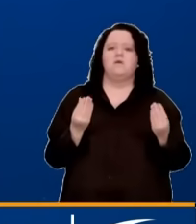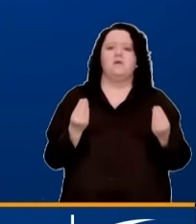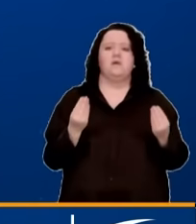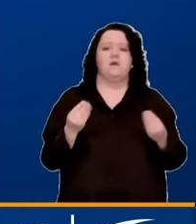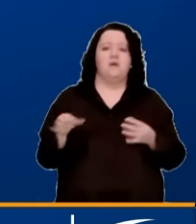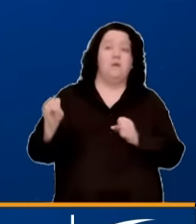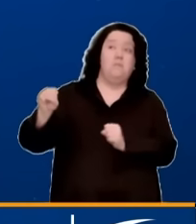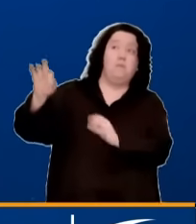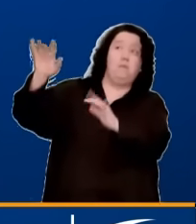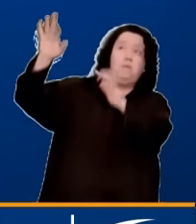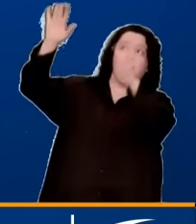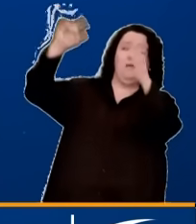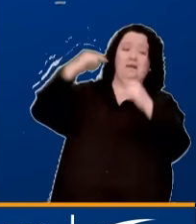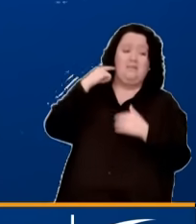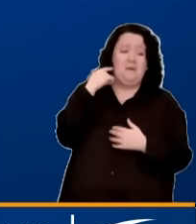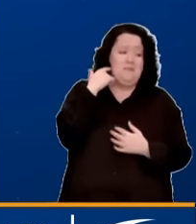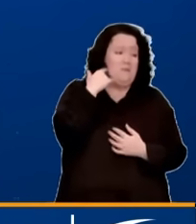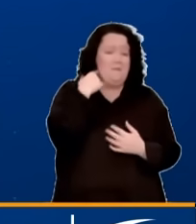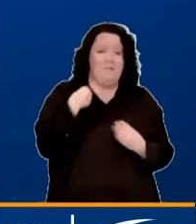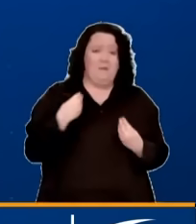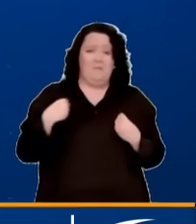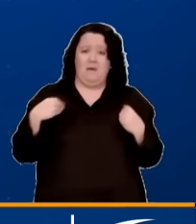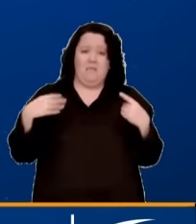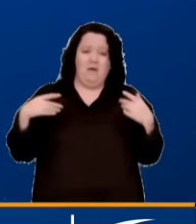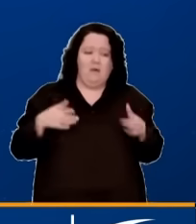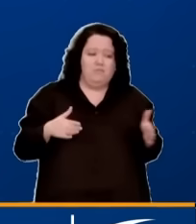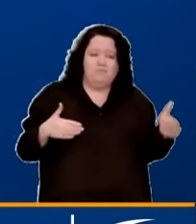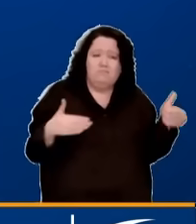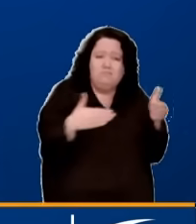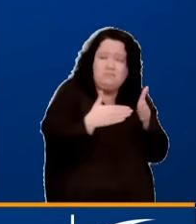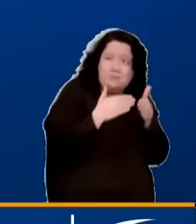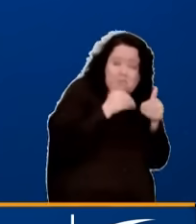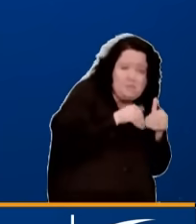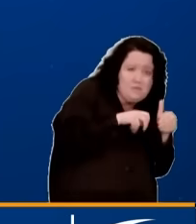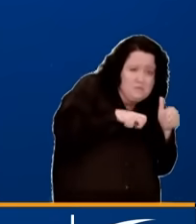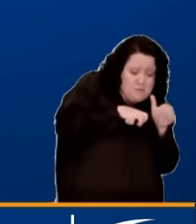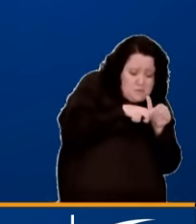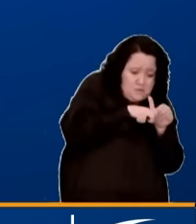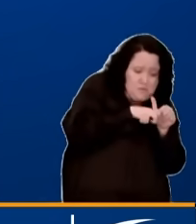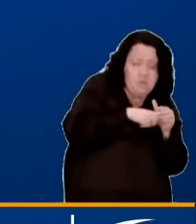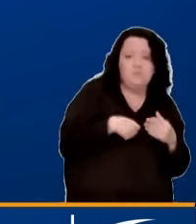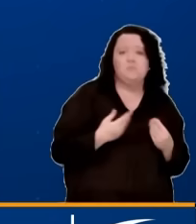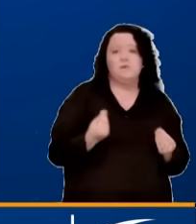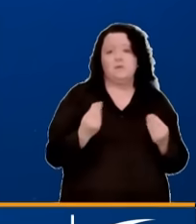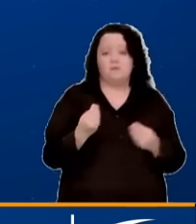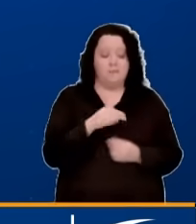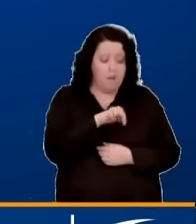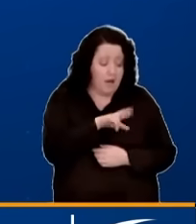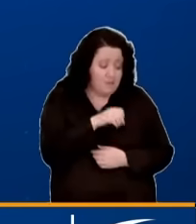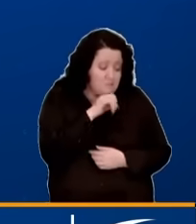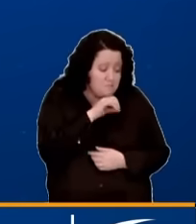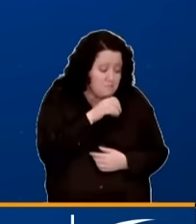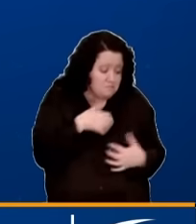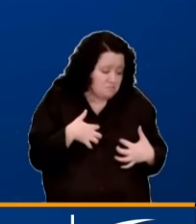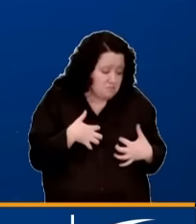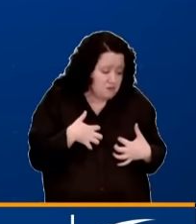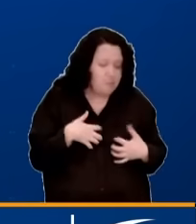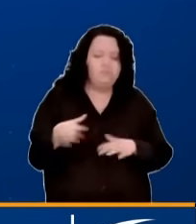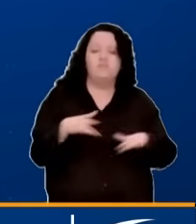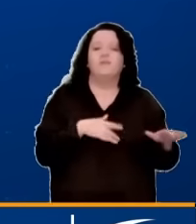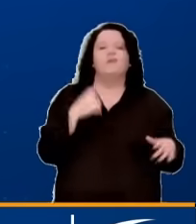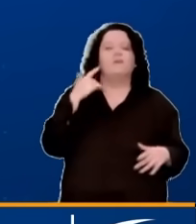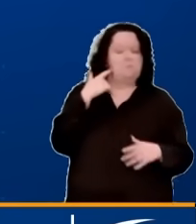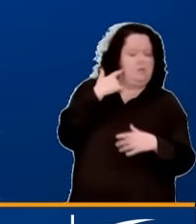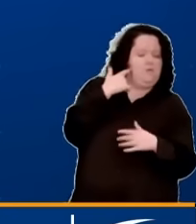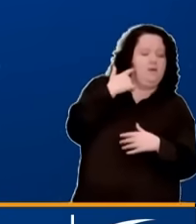toteando pólvora y viene y se esconde en los rincones. ¿Tiene miedo, Mario? Lo que siente un animal cuando está expuesto a